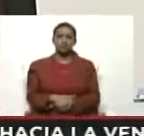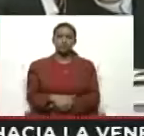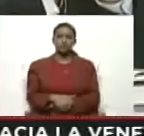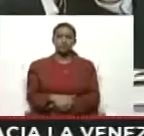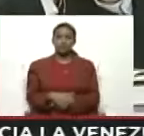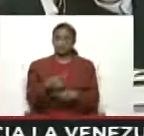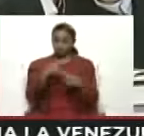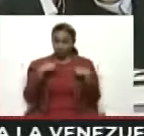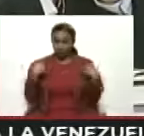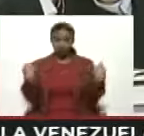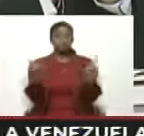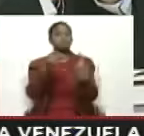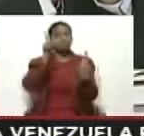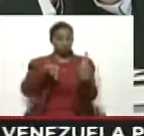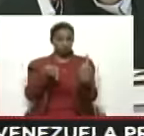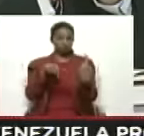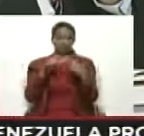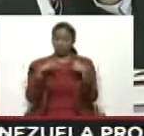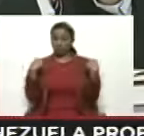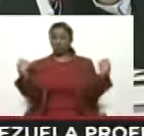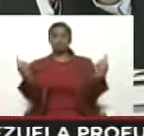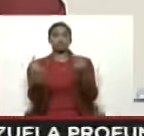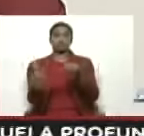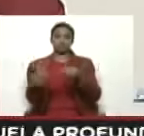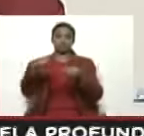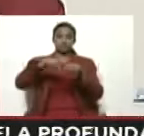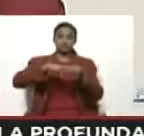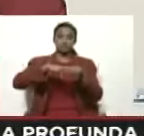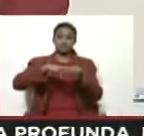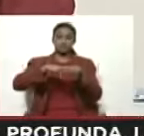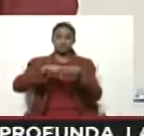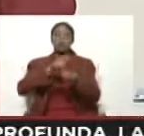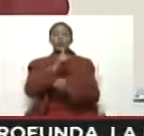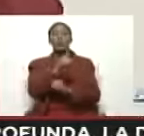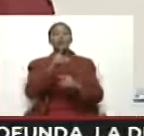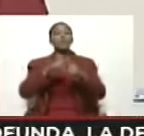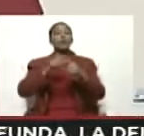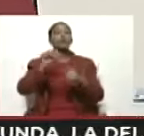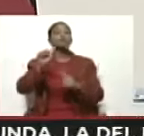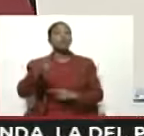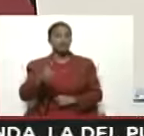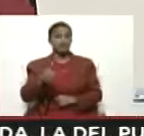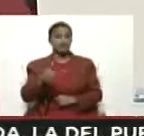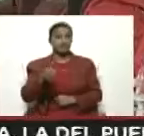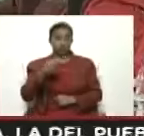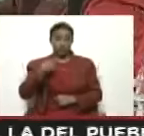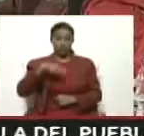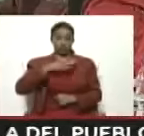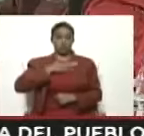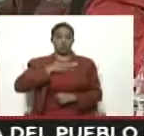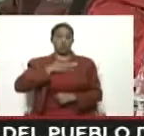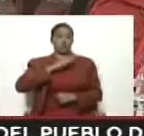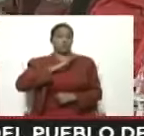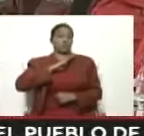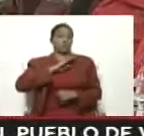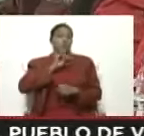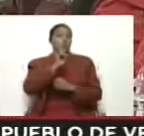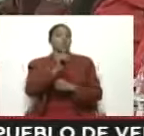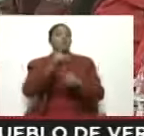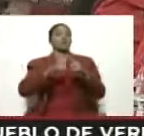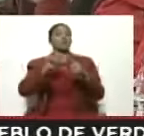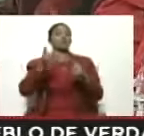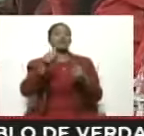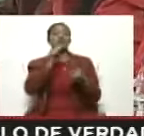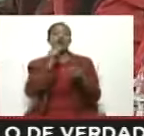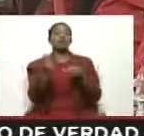dirección nacional, toda esta dirección nacional, con su 1 por 10, pero nosotros en nuestro 1 por 10, cada uno de nosotros debe